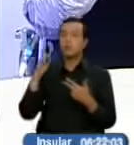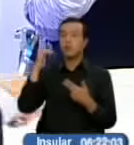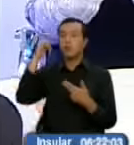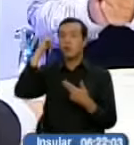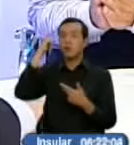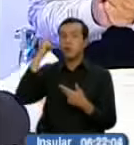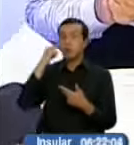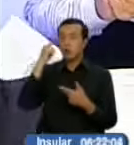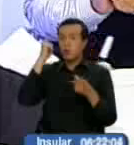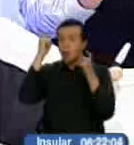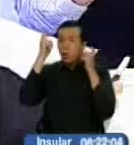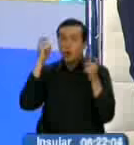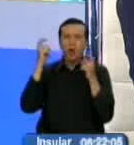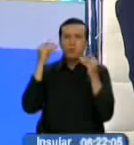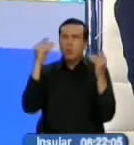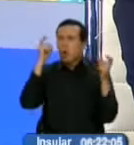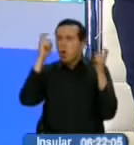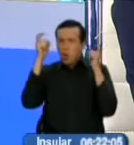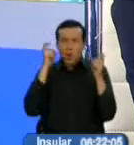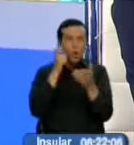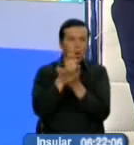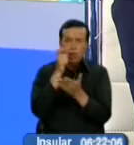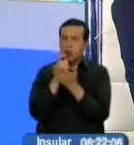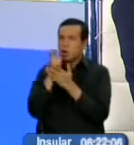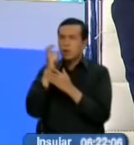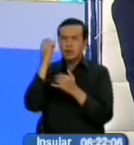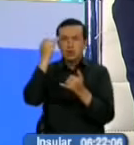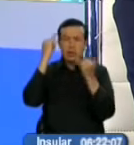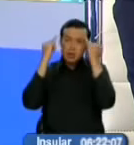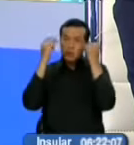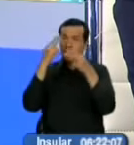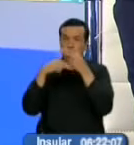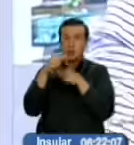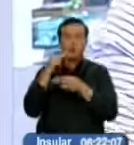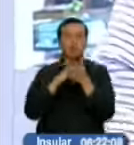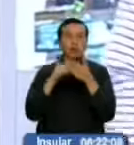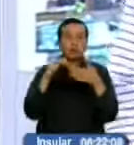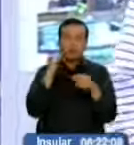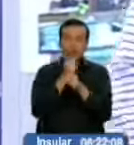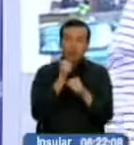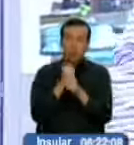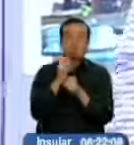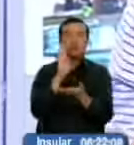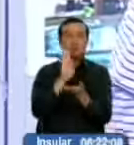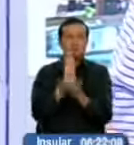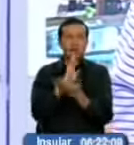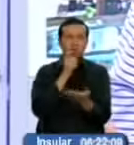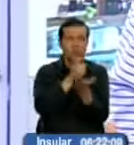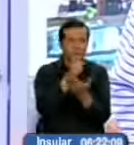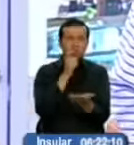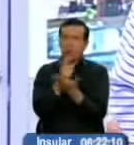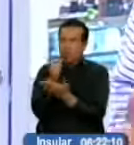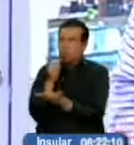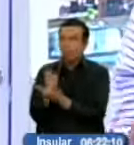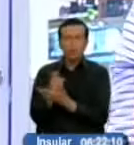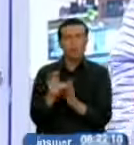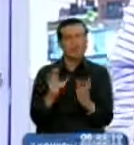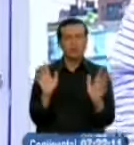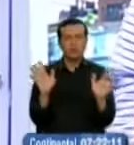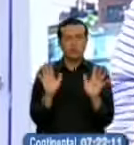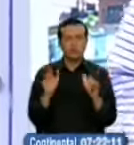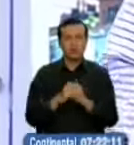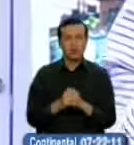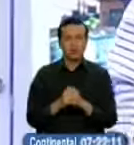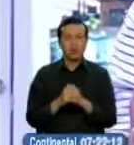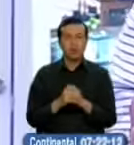que no sobreregule, que no persiga a los emprendedores con el Ministerio de Relaciones Laborales, con el IES, con todos los institutos estatales. Entonces, si